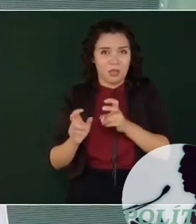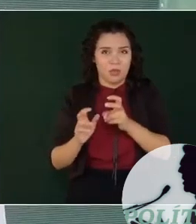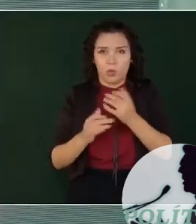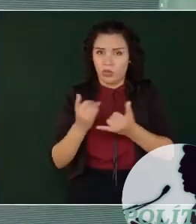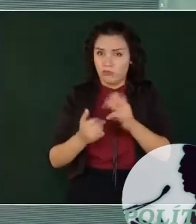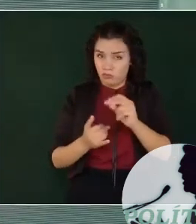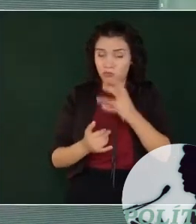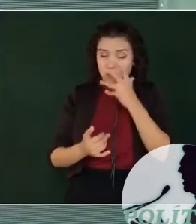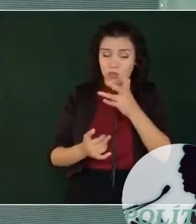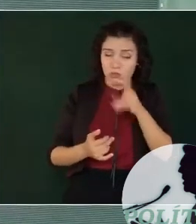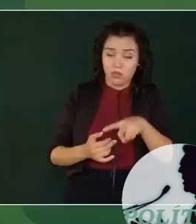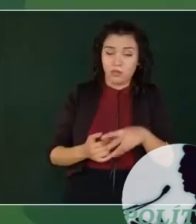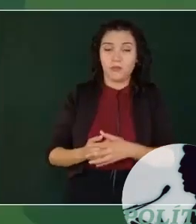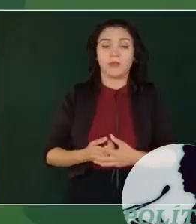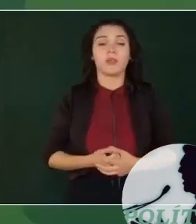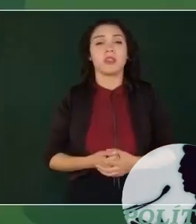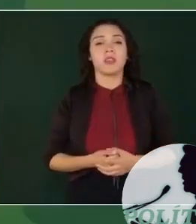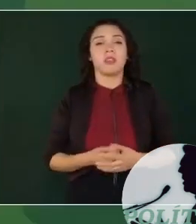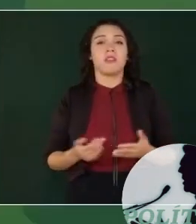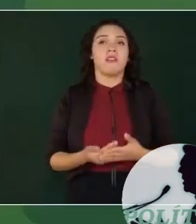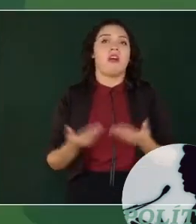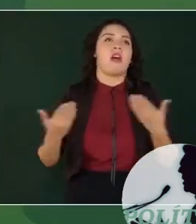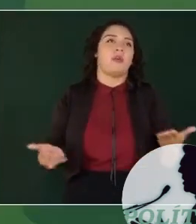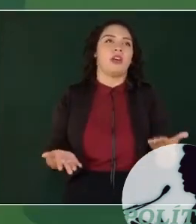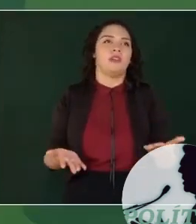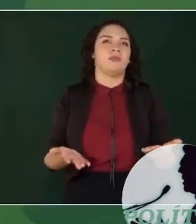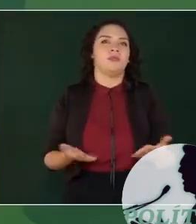Yo también, pues ni modo de decir,